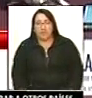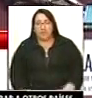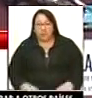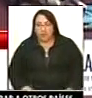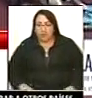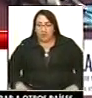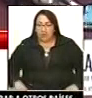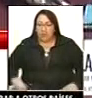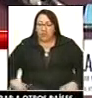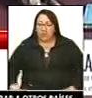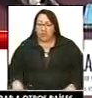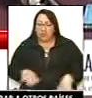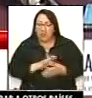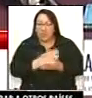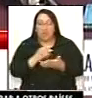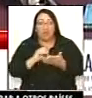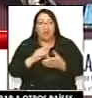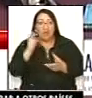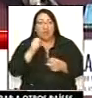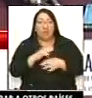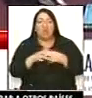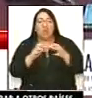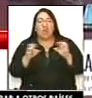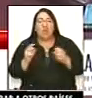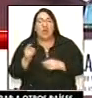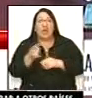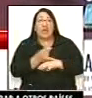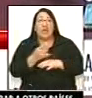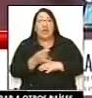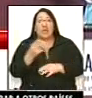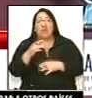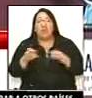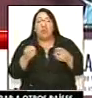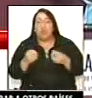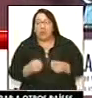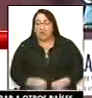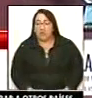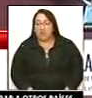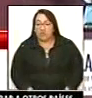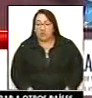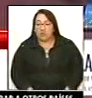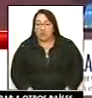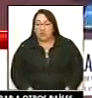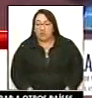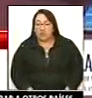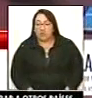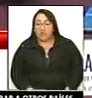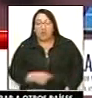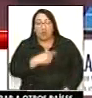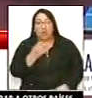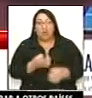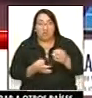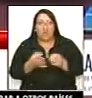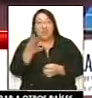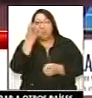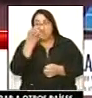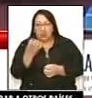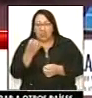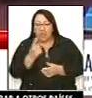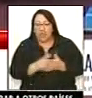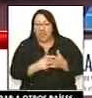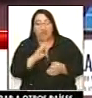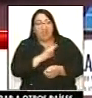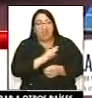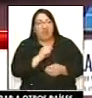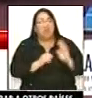más importante que hacer que escuchar al pueblo y las quejas del pueblo. ¿Por qué? Porque el Poder Judicial se queja de que la